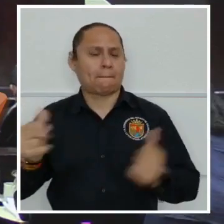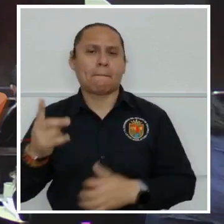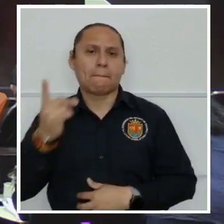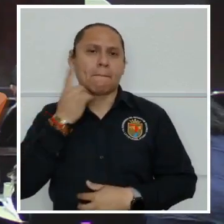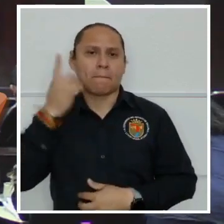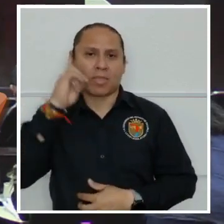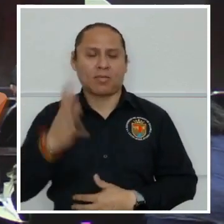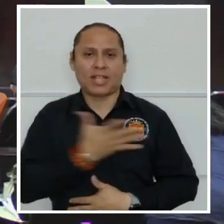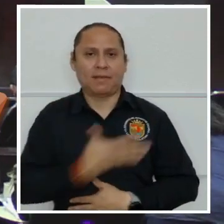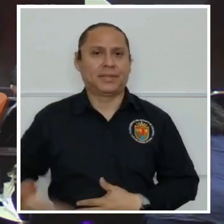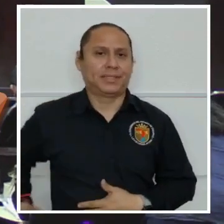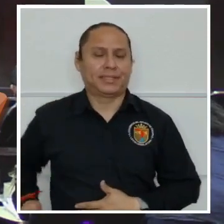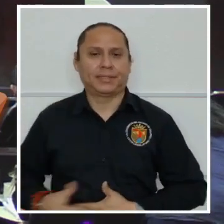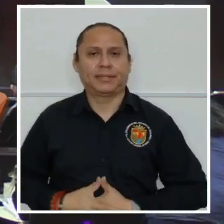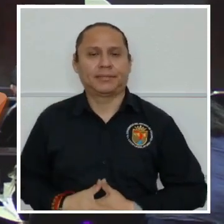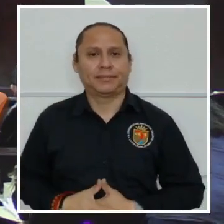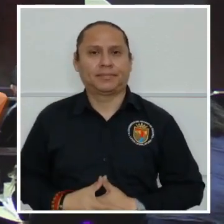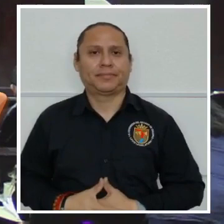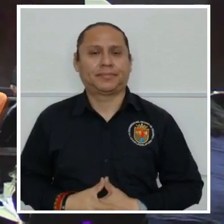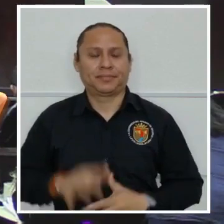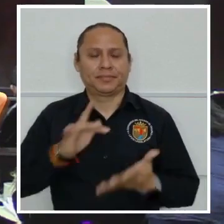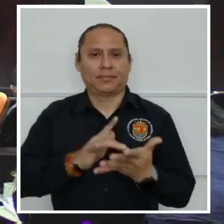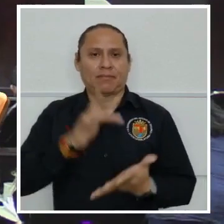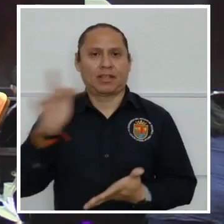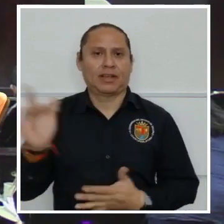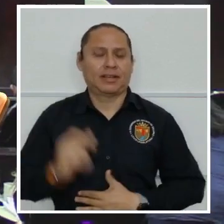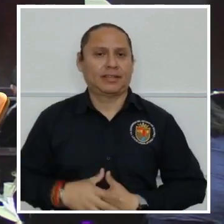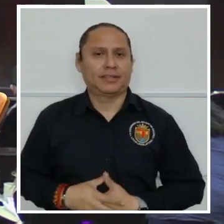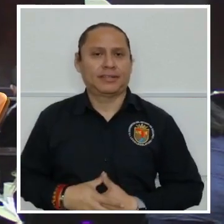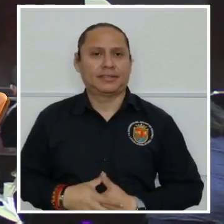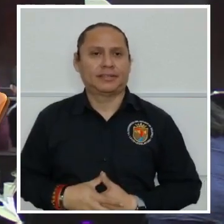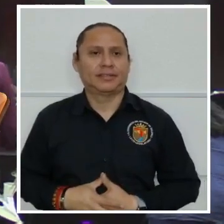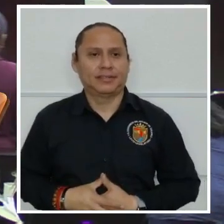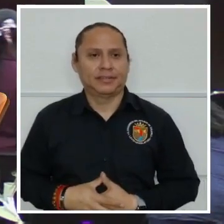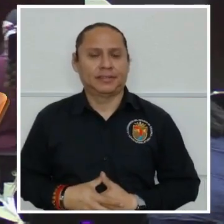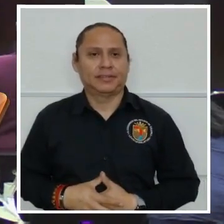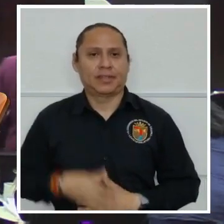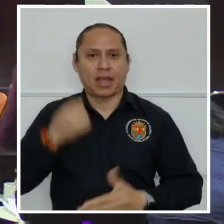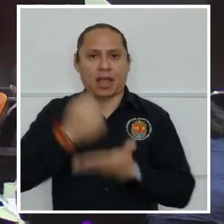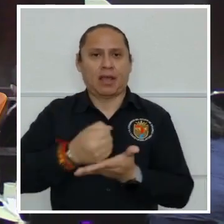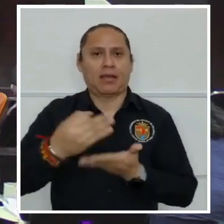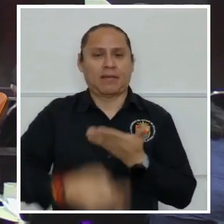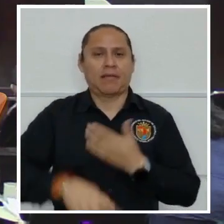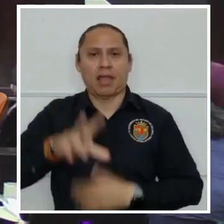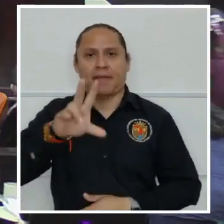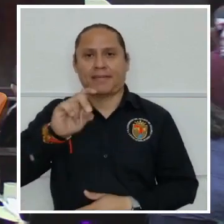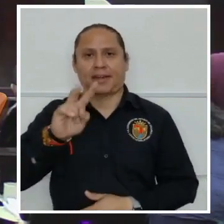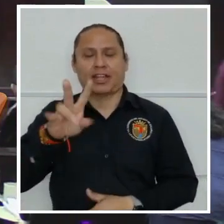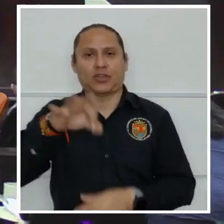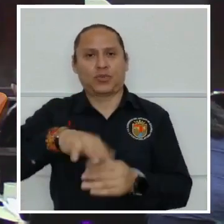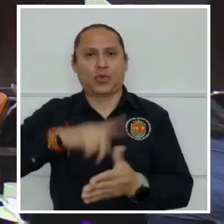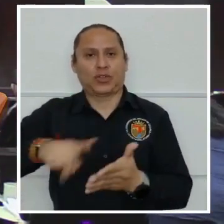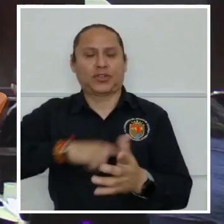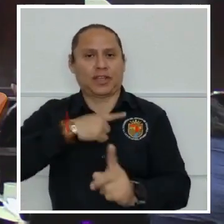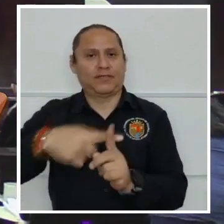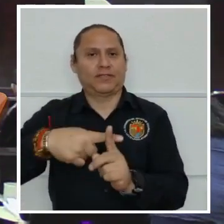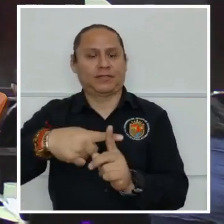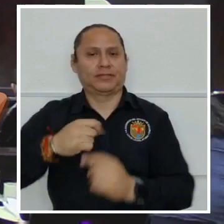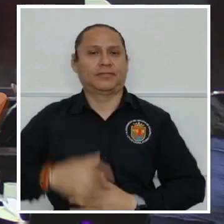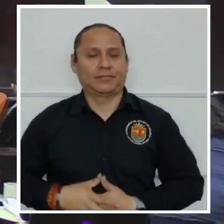legislador por emitir su voto, diputada presidenta. Gracias, diputada secretaria. Aprobado con 32 votos a